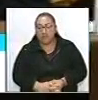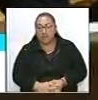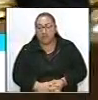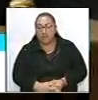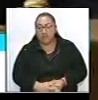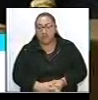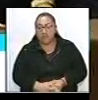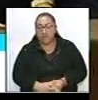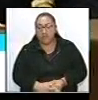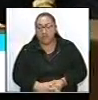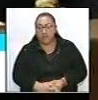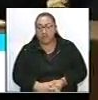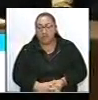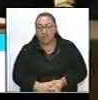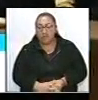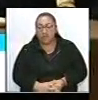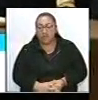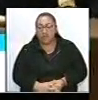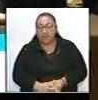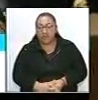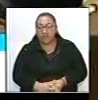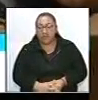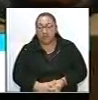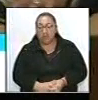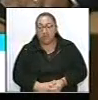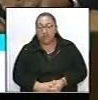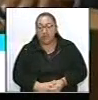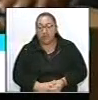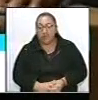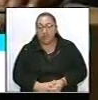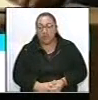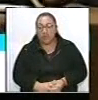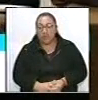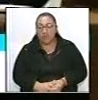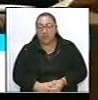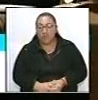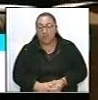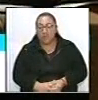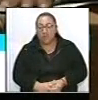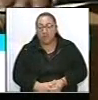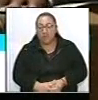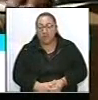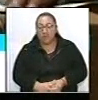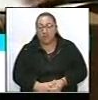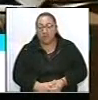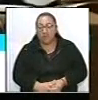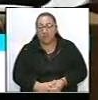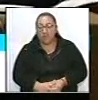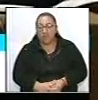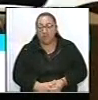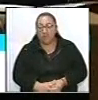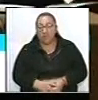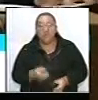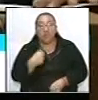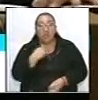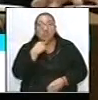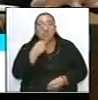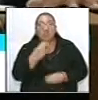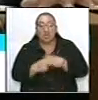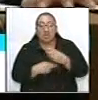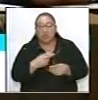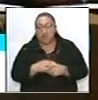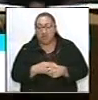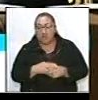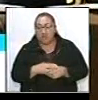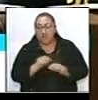Buenos días con todos. Quien les habla es el señor Carlos Alberto Ramírez Mena, vocero nacional de